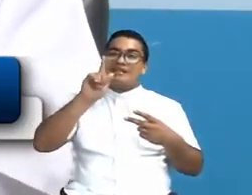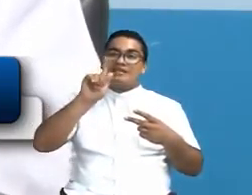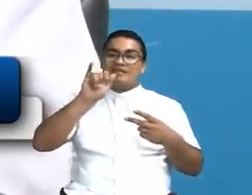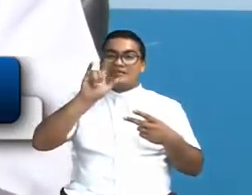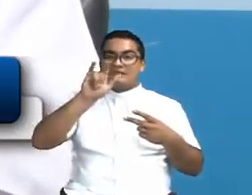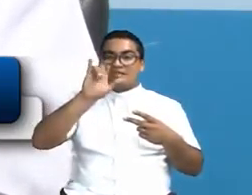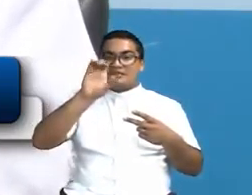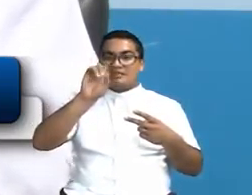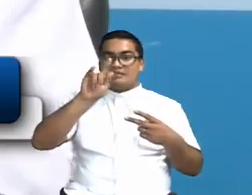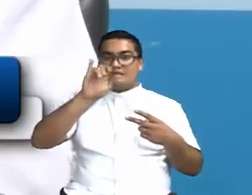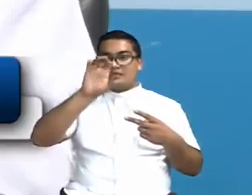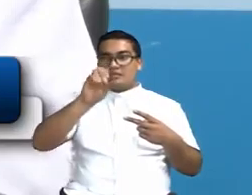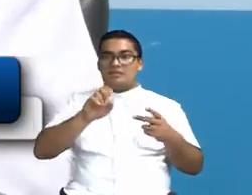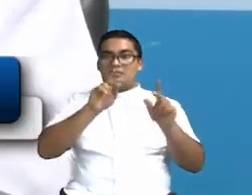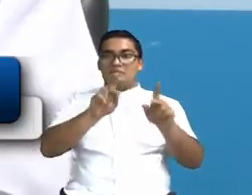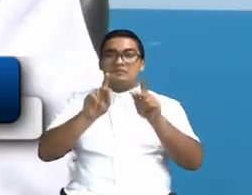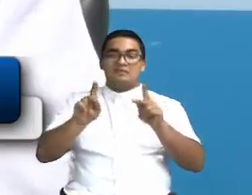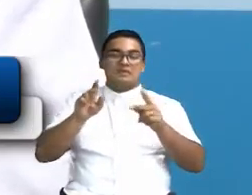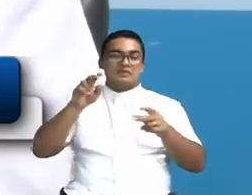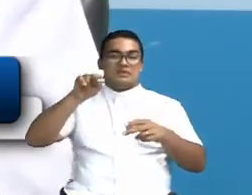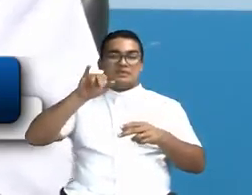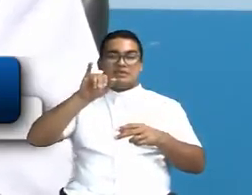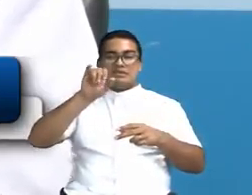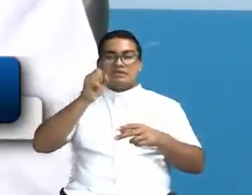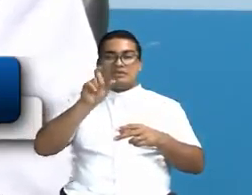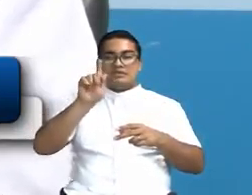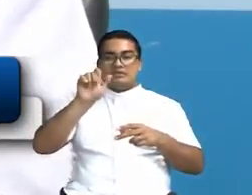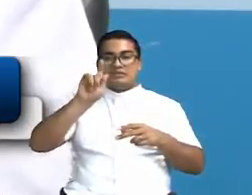todas las personas conocen es la nistatina.